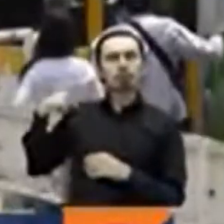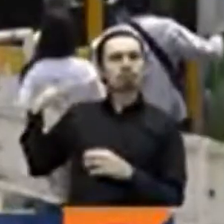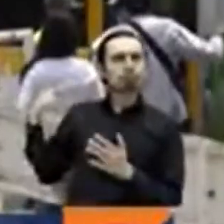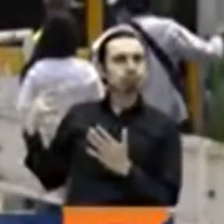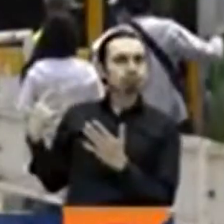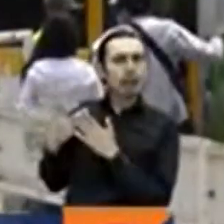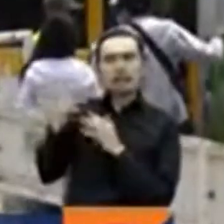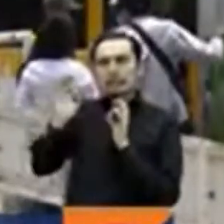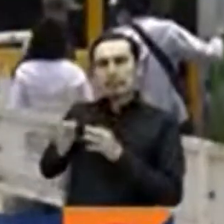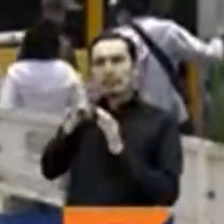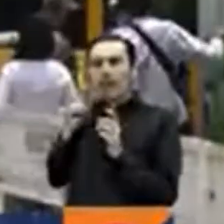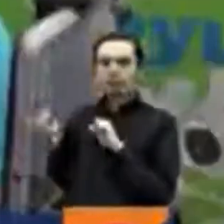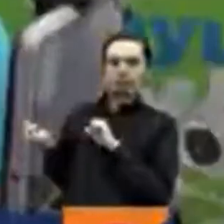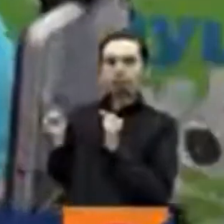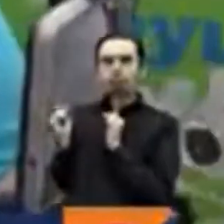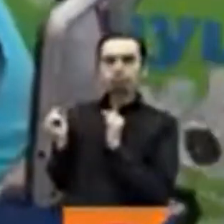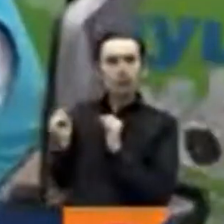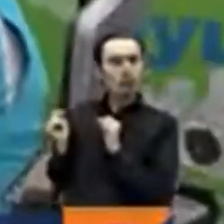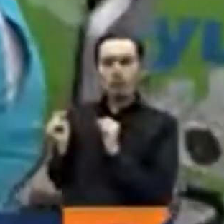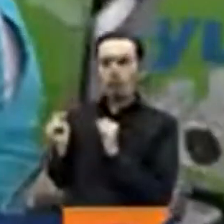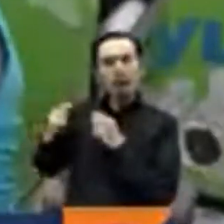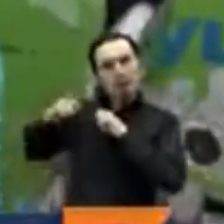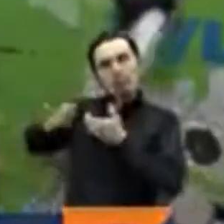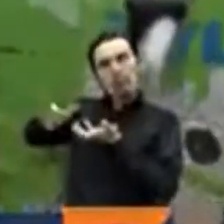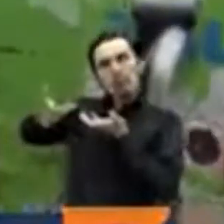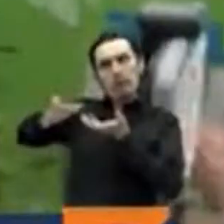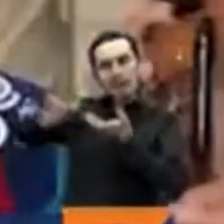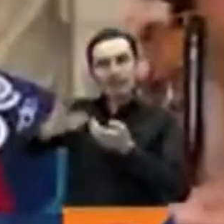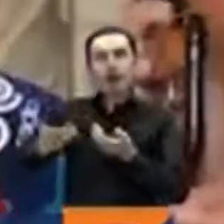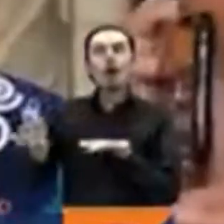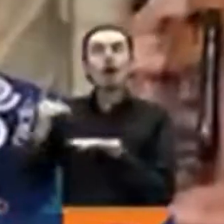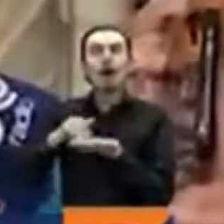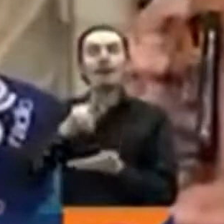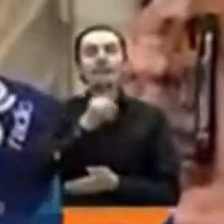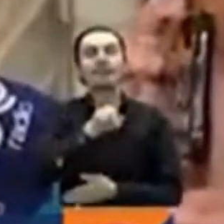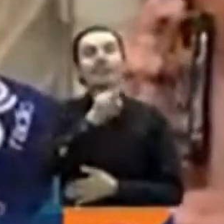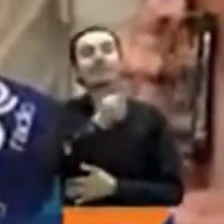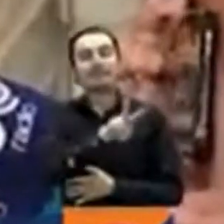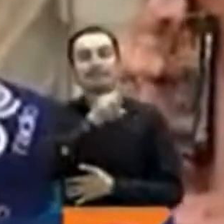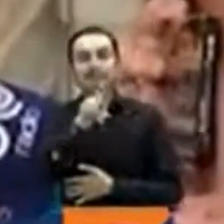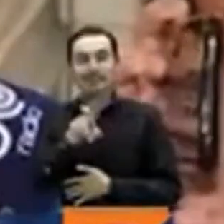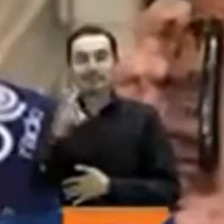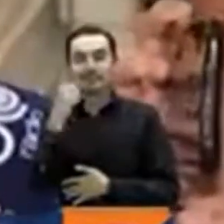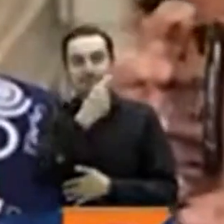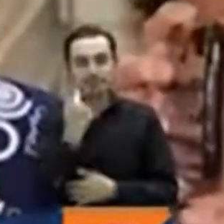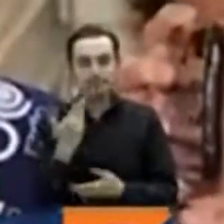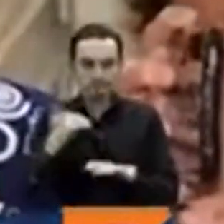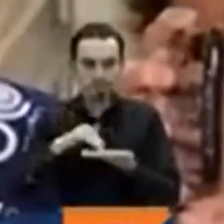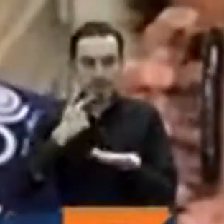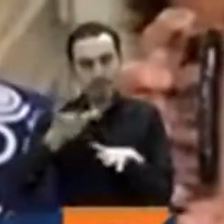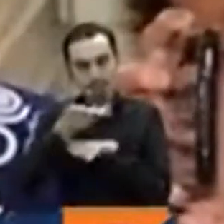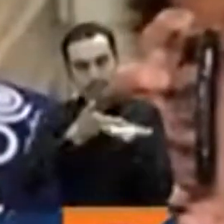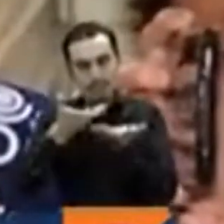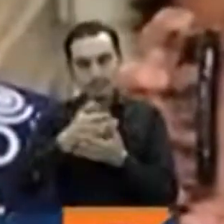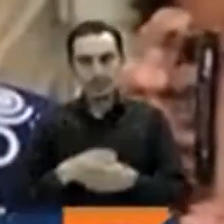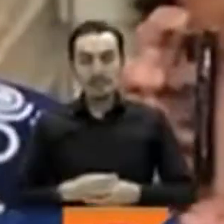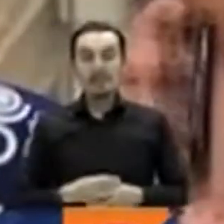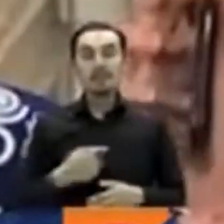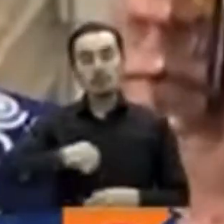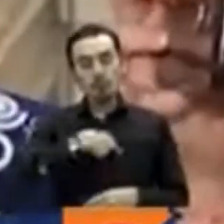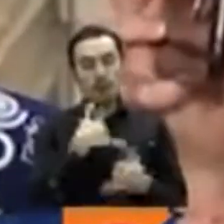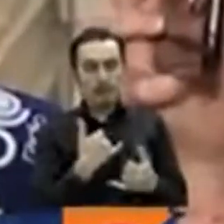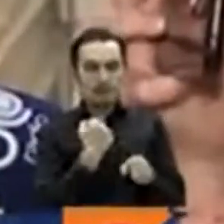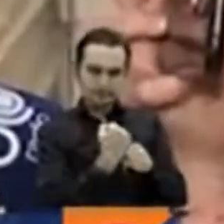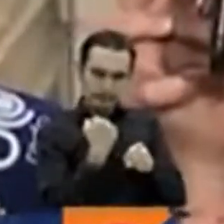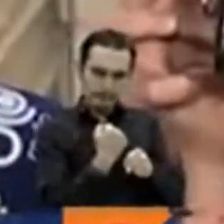siglos. Será el 26 de septiembre el día que ese flujo se reactive. Estamos trabajando asistir